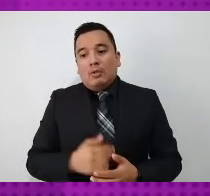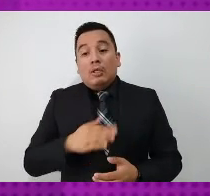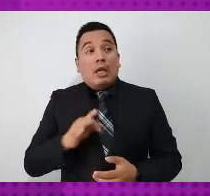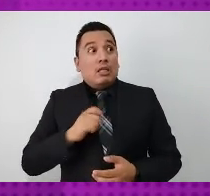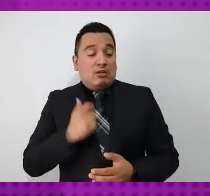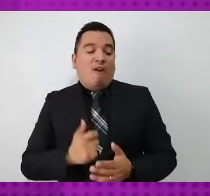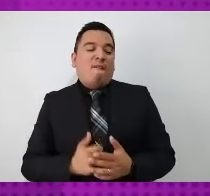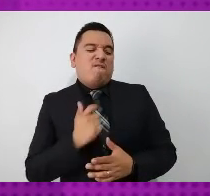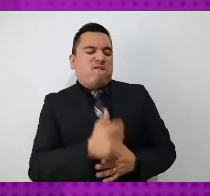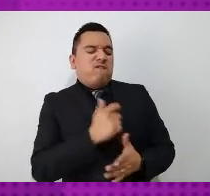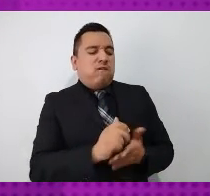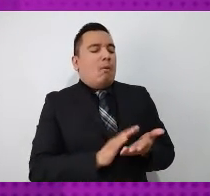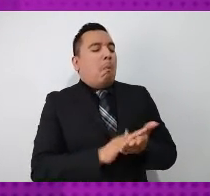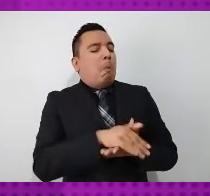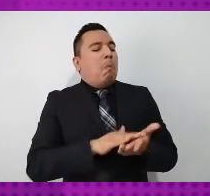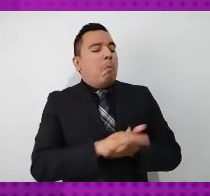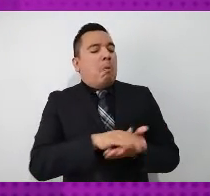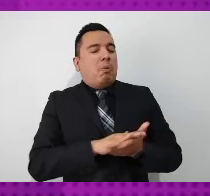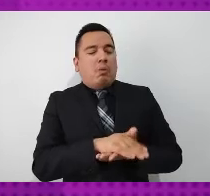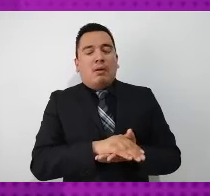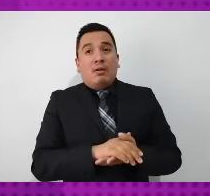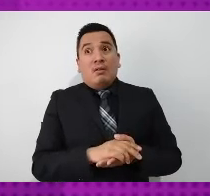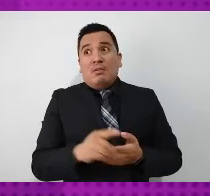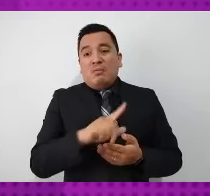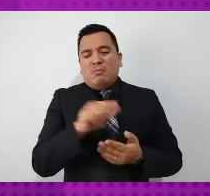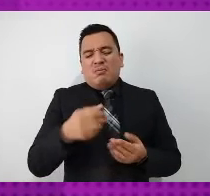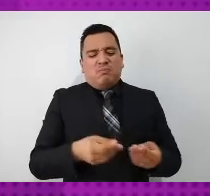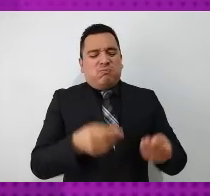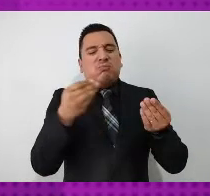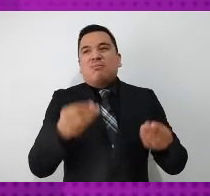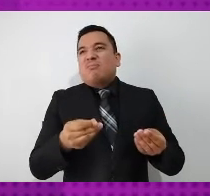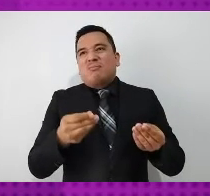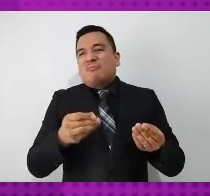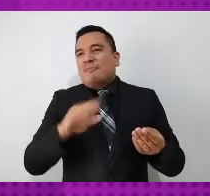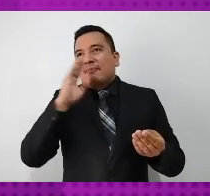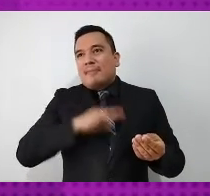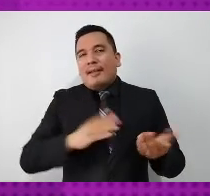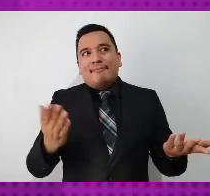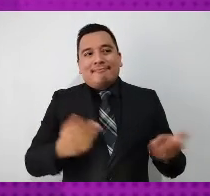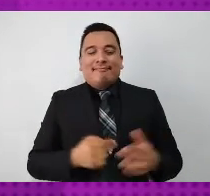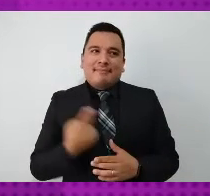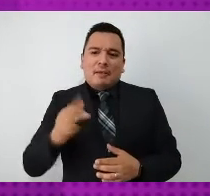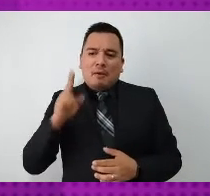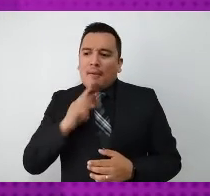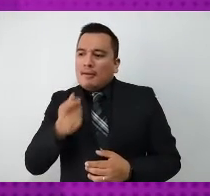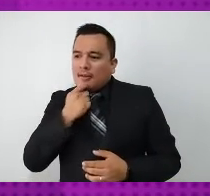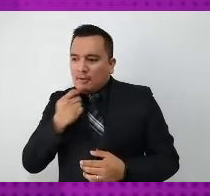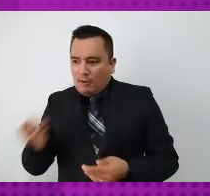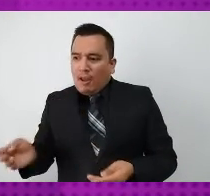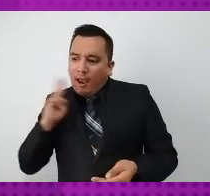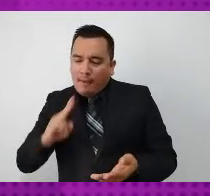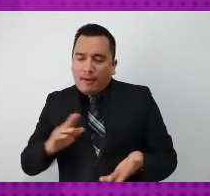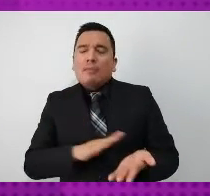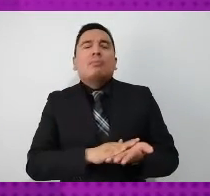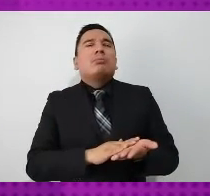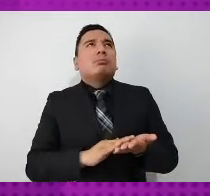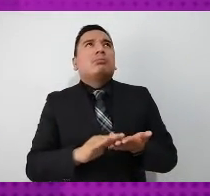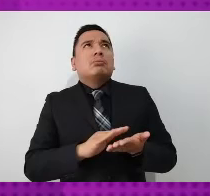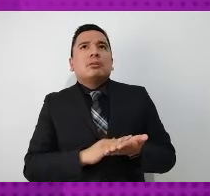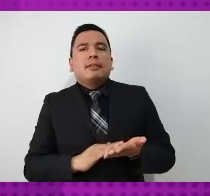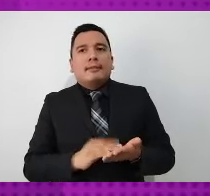pues ahí tenemos asociaciones ahí tenemos niños que lo pueden leer leerlo por favor para ver realmente qué tan incluyente es